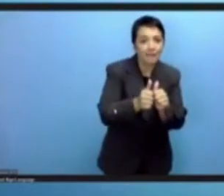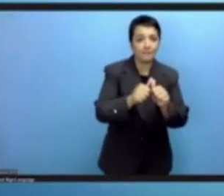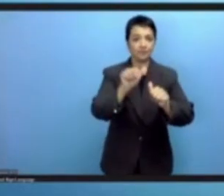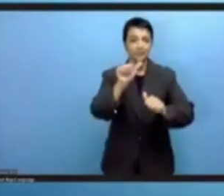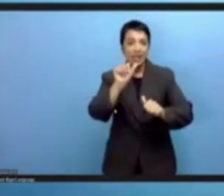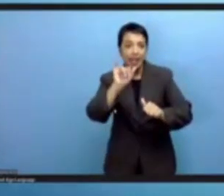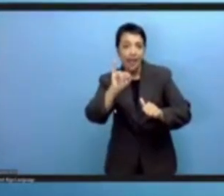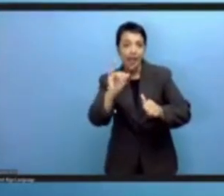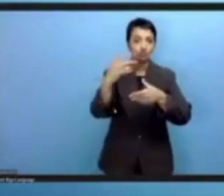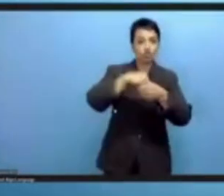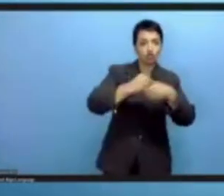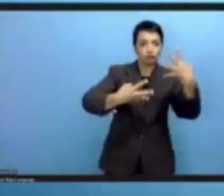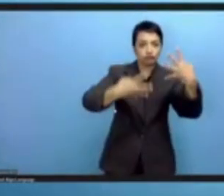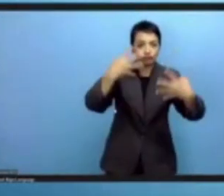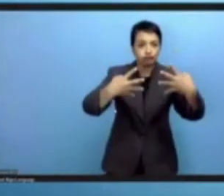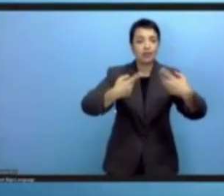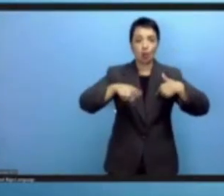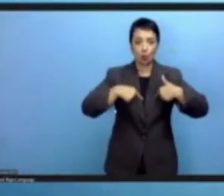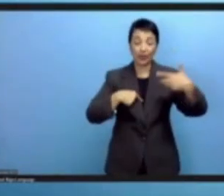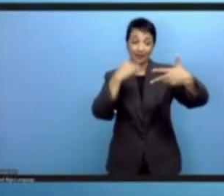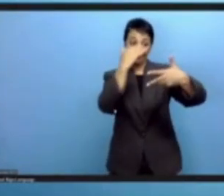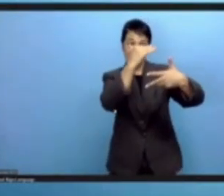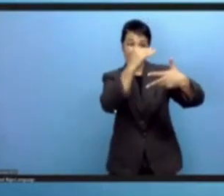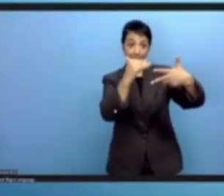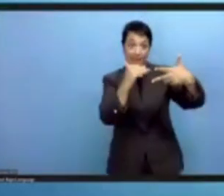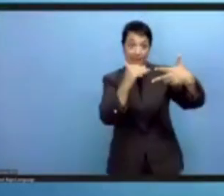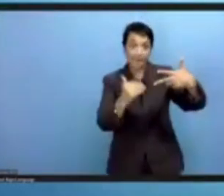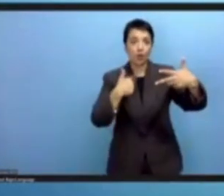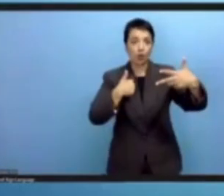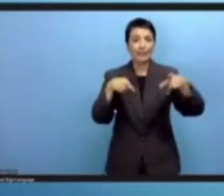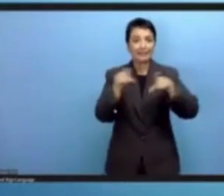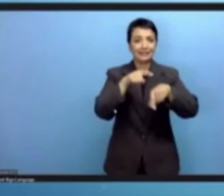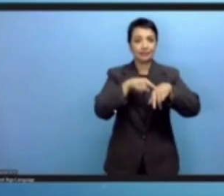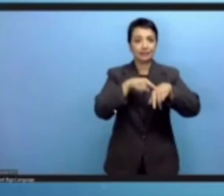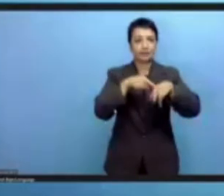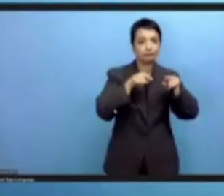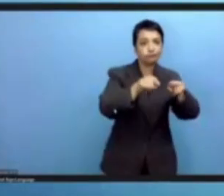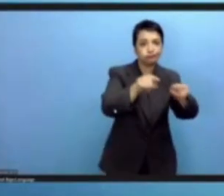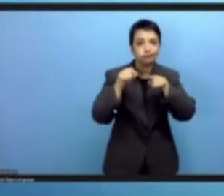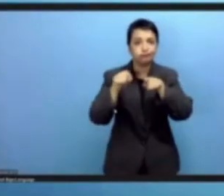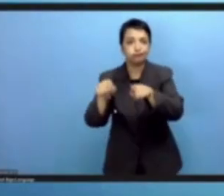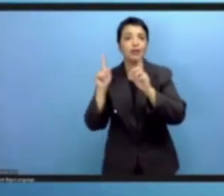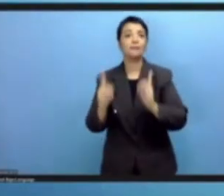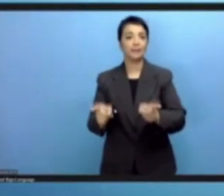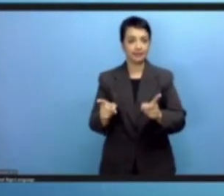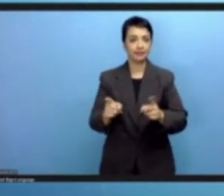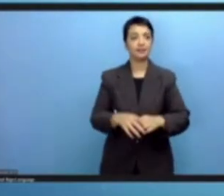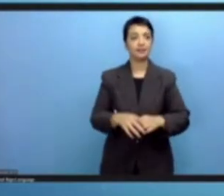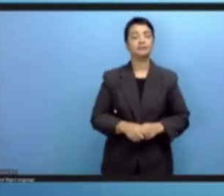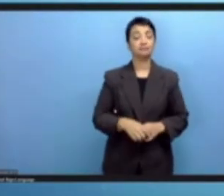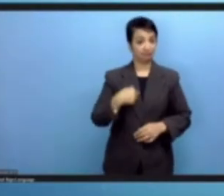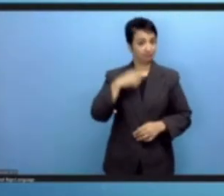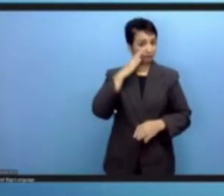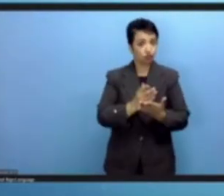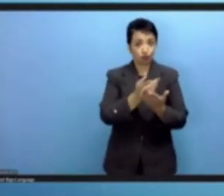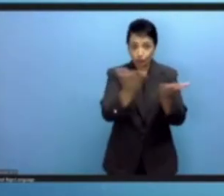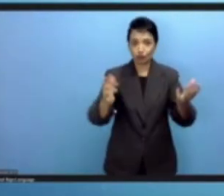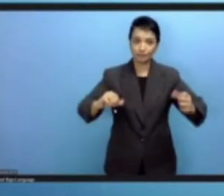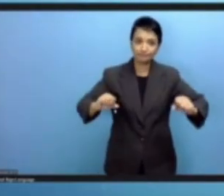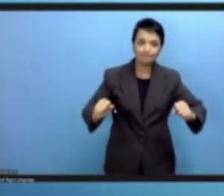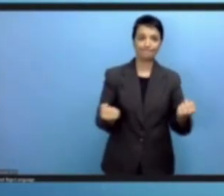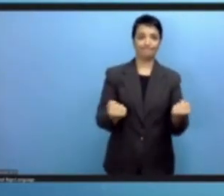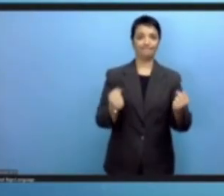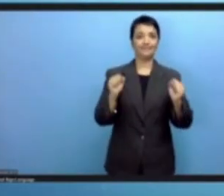la carrera de datos y de Inteligencia artificial debemos correr las tres carreras en forma simultánea y estoy seguro de que ustedes